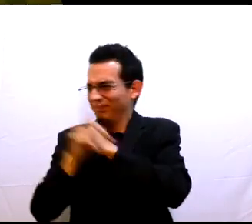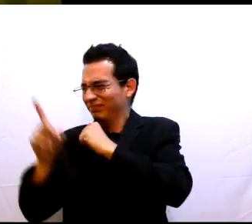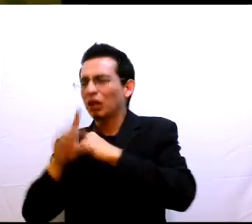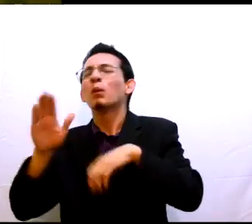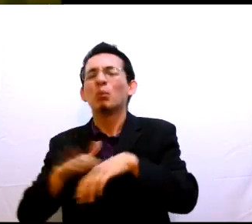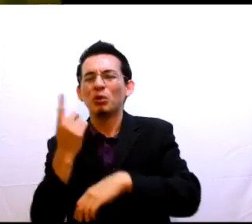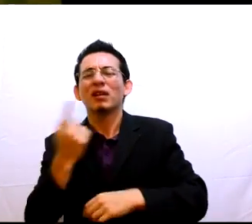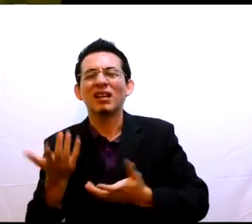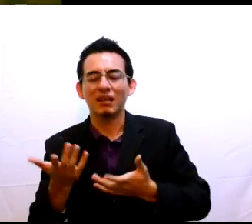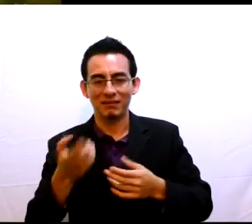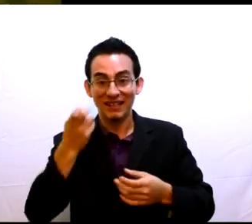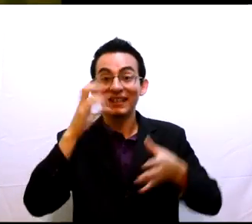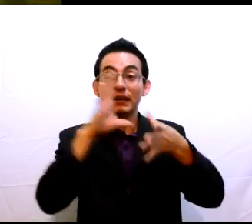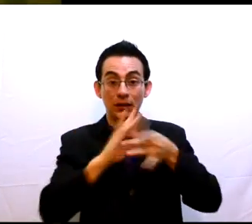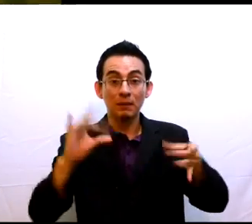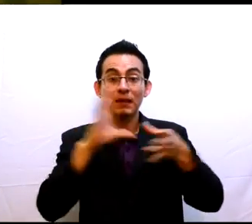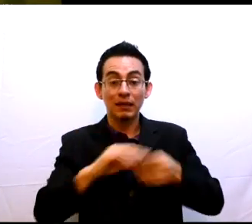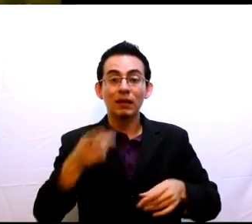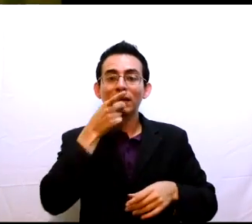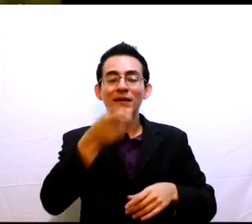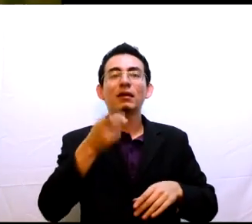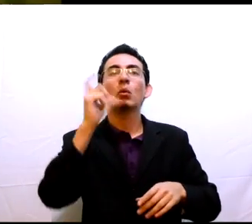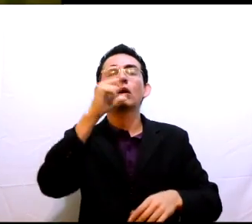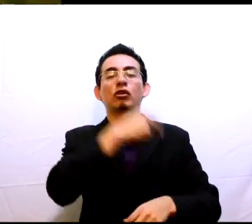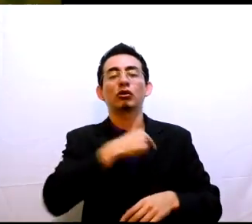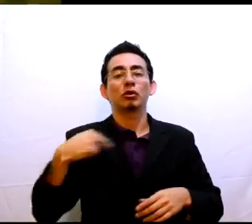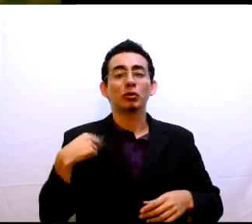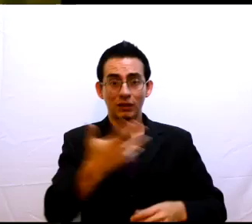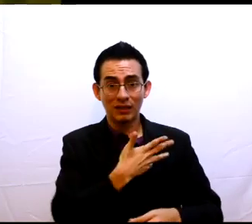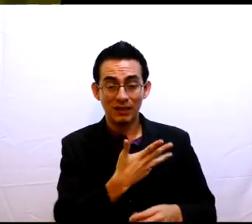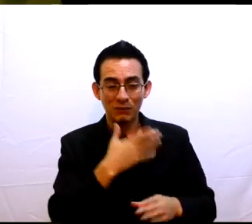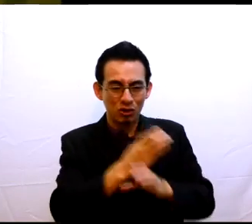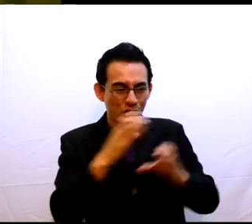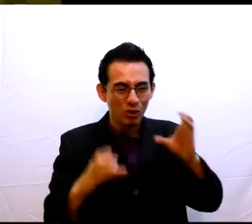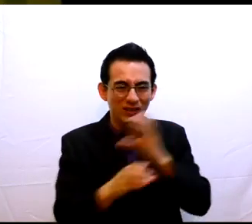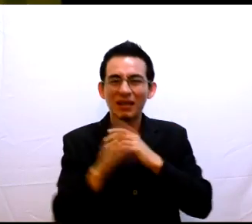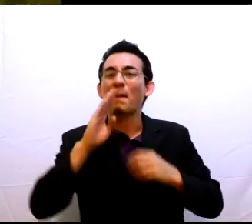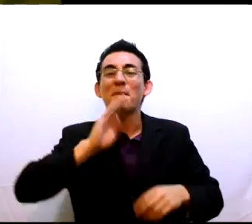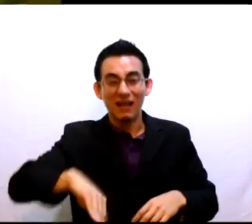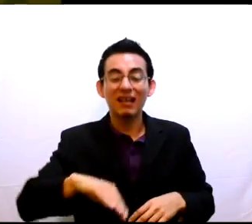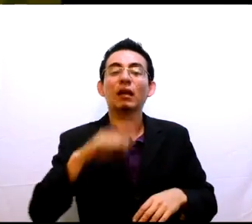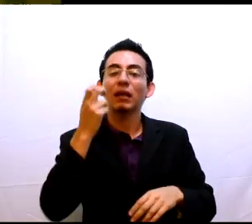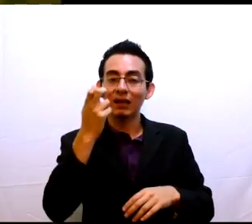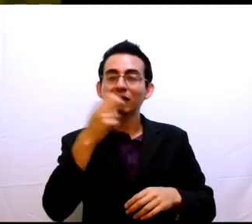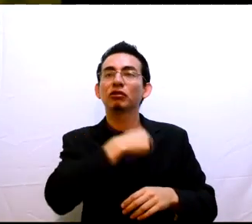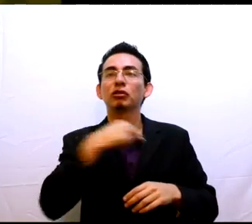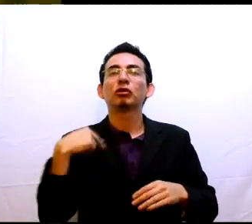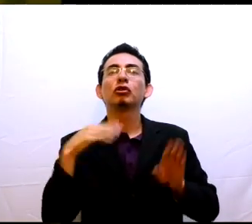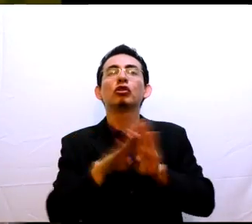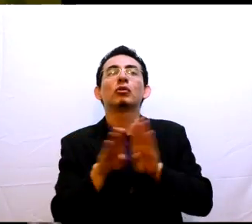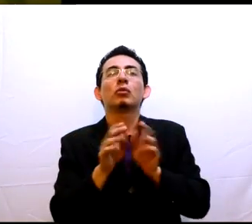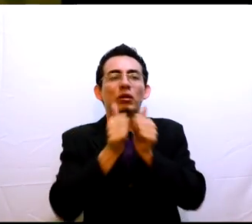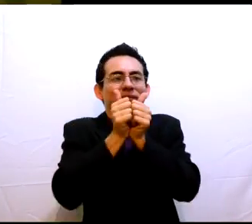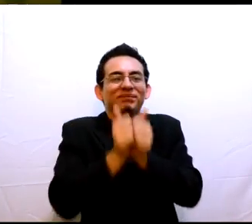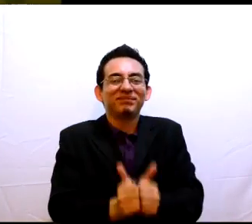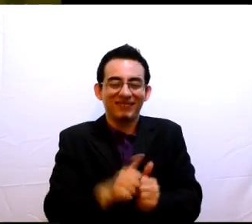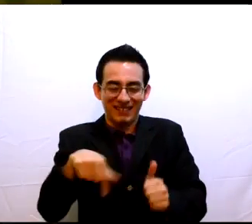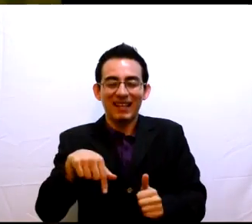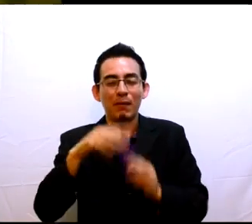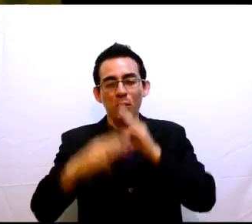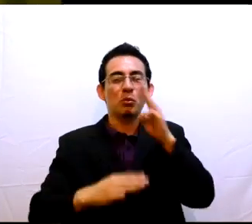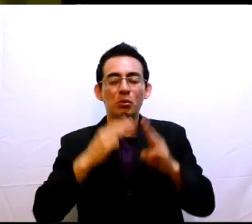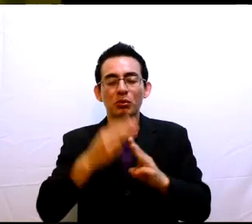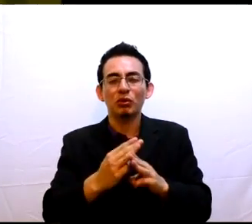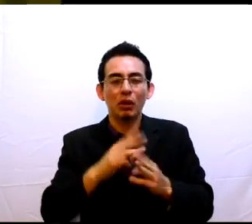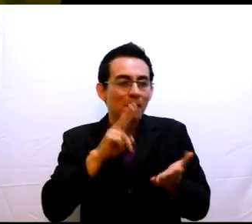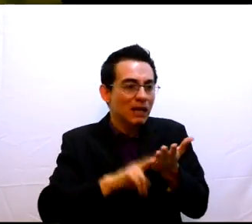usar mal el dinero tener una actitud mal hacia el dinero entonces eso te va a anclar aquí en la tierra pero si lo